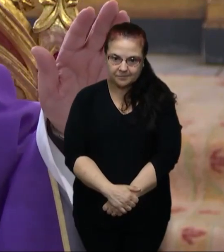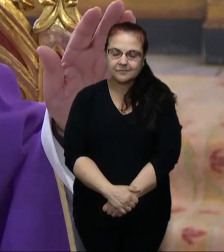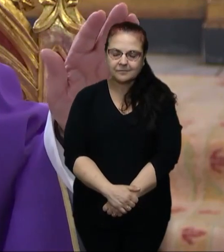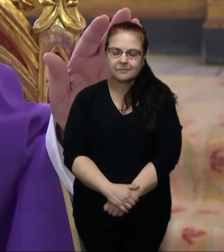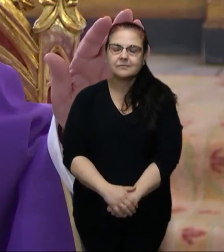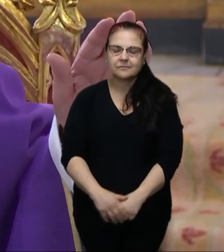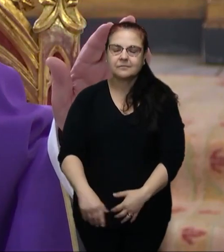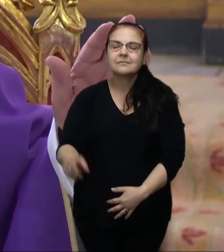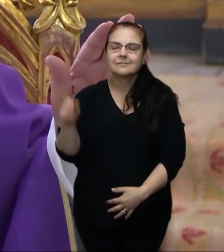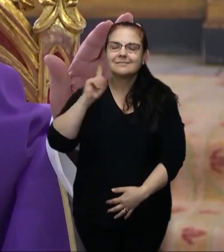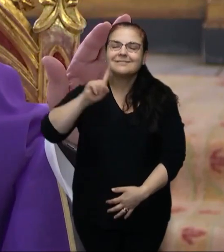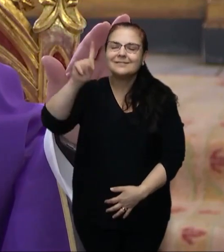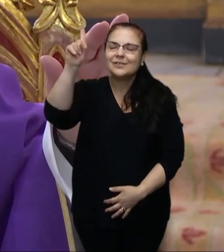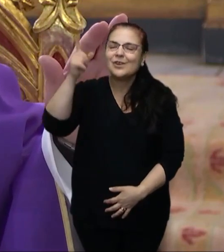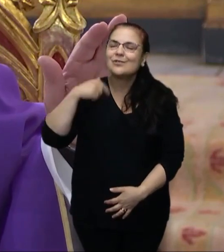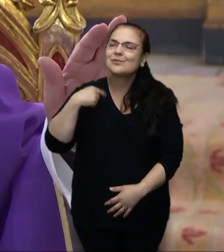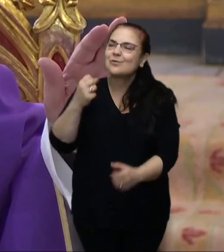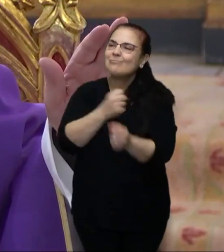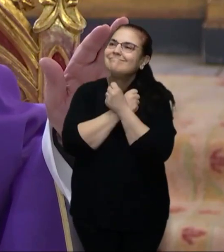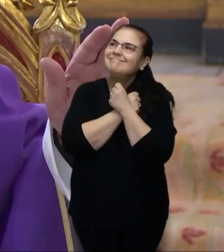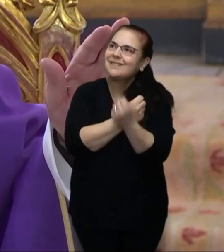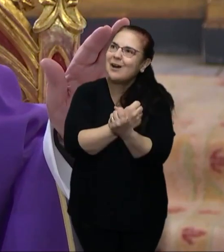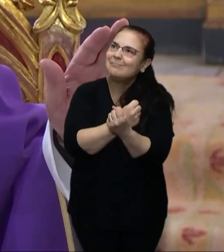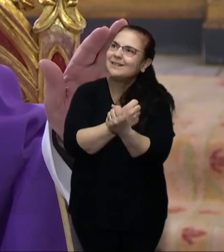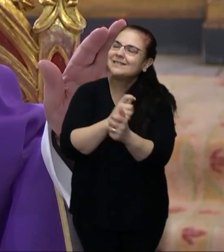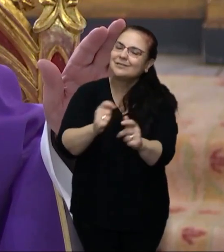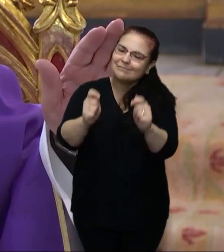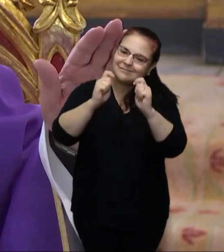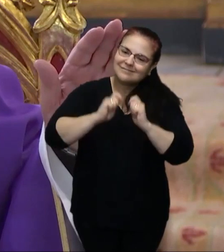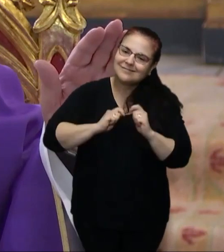Oh Dios, que amas y devuelves la inocencia,